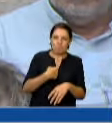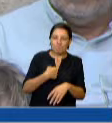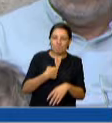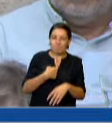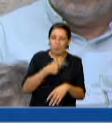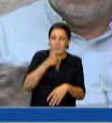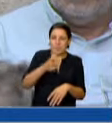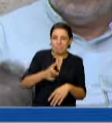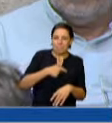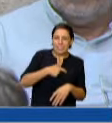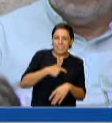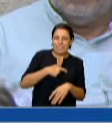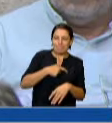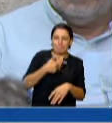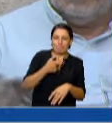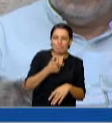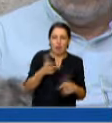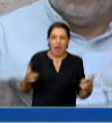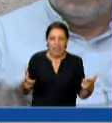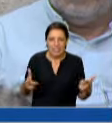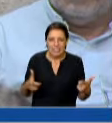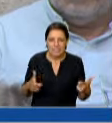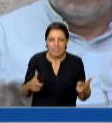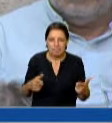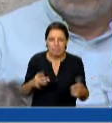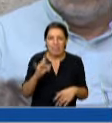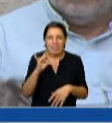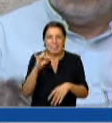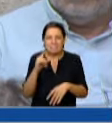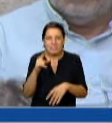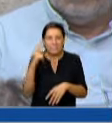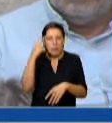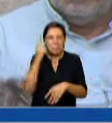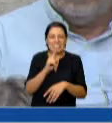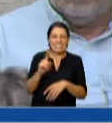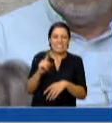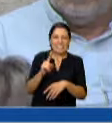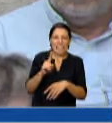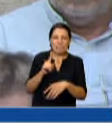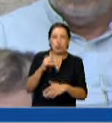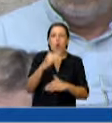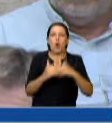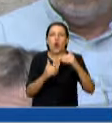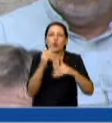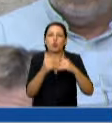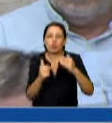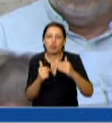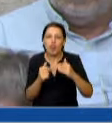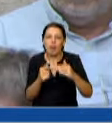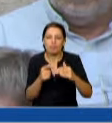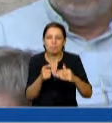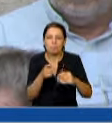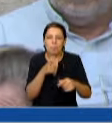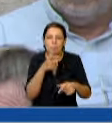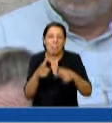goma. Hay que resaltar en el día de ayer, herido ni más ni menos que nuestro compañero Alfredo Simón, que estaba cubriendo todo